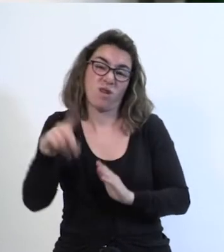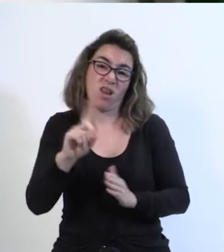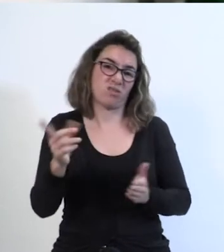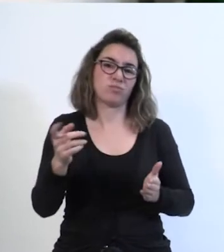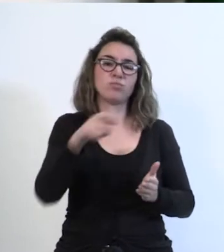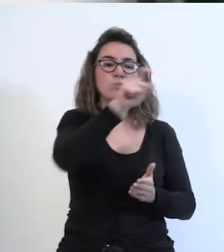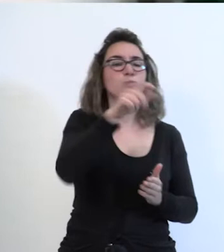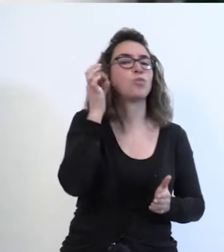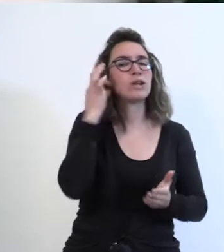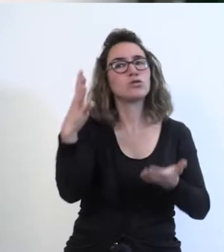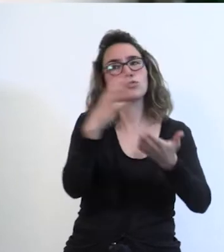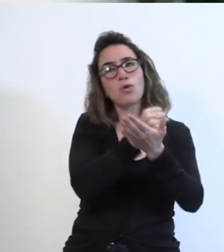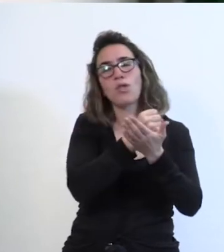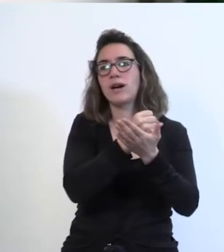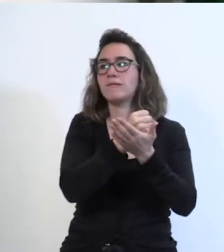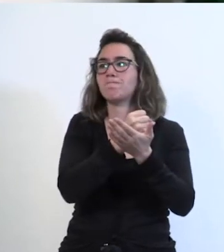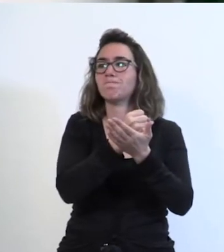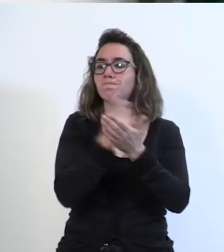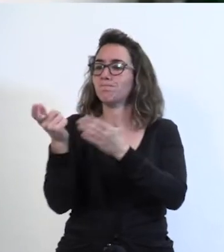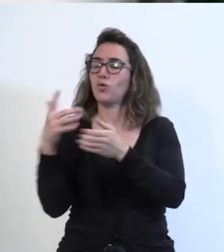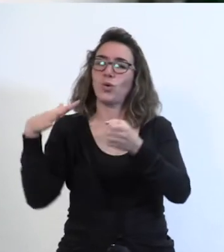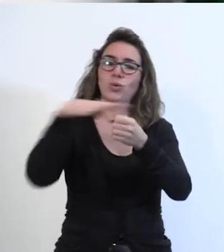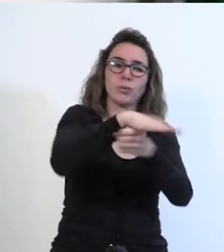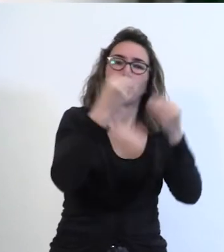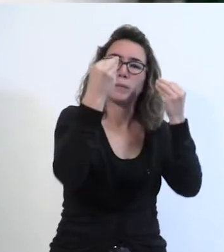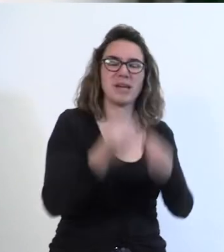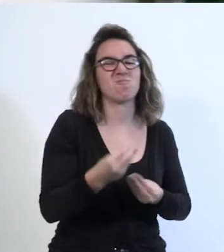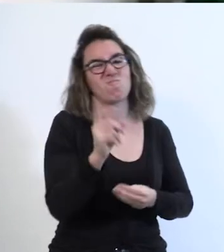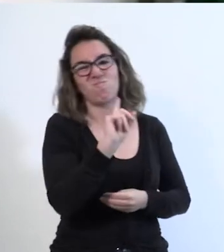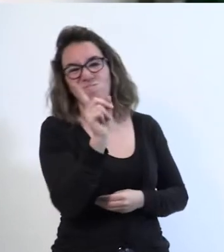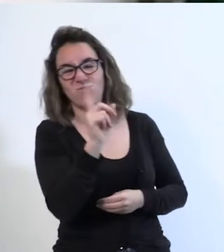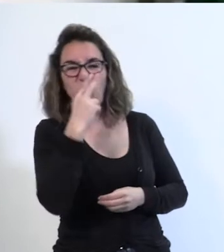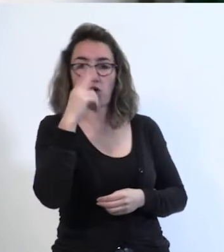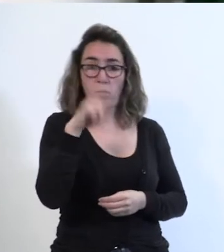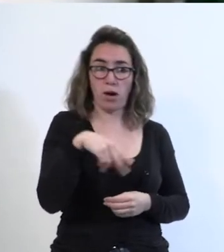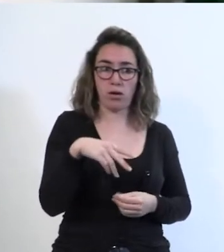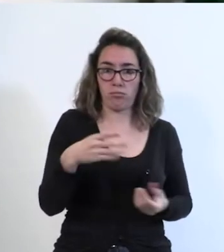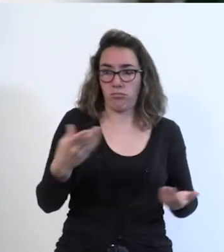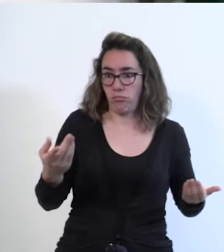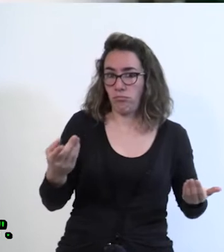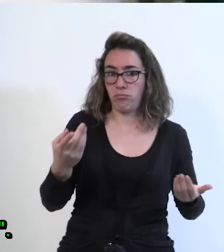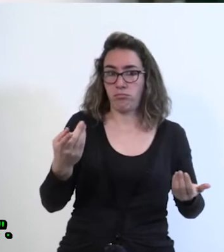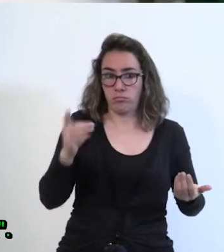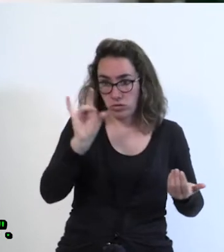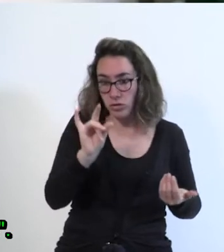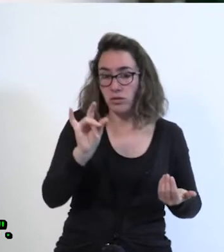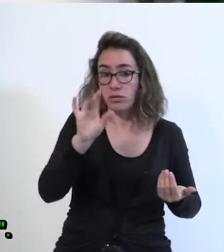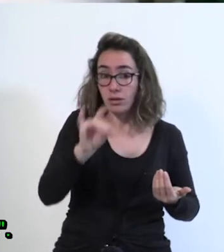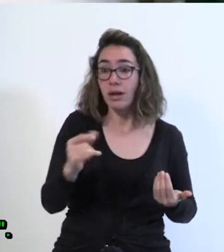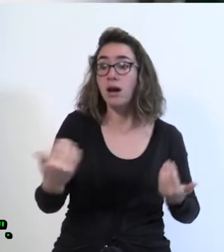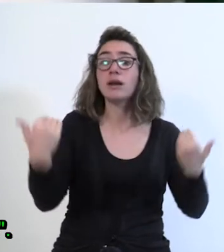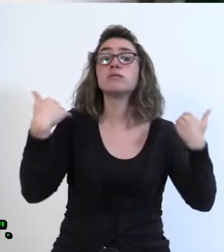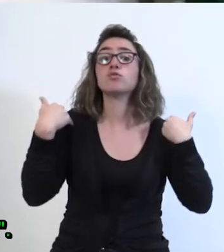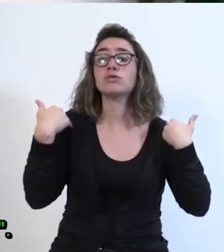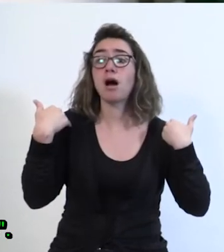mujeres, no todas las mujeres logran respuesta a través de esa ley. Les decimos, pues sí, si es que